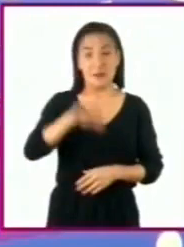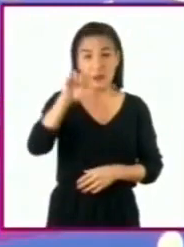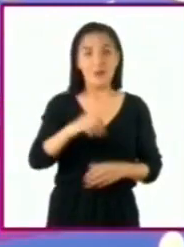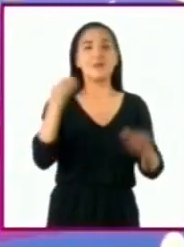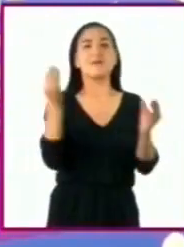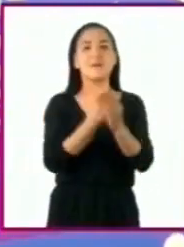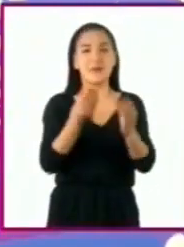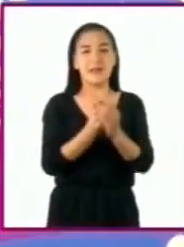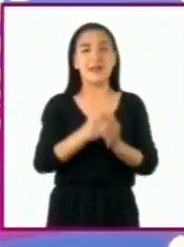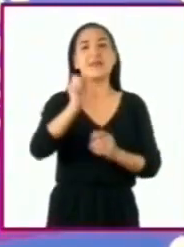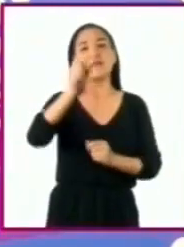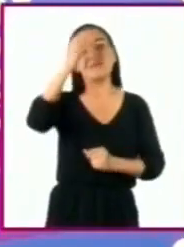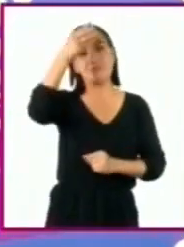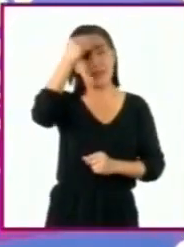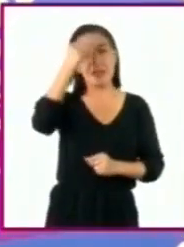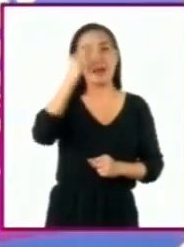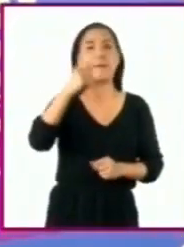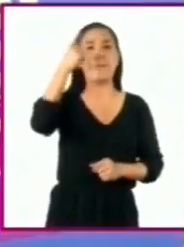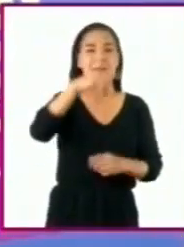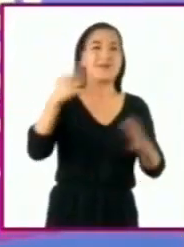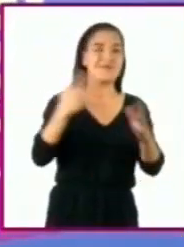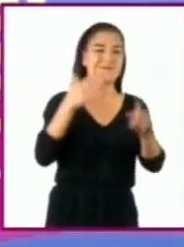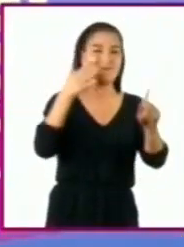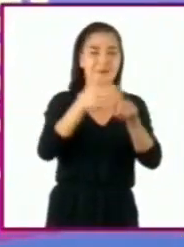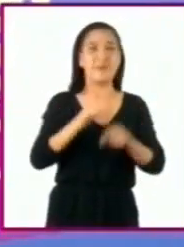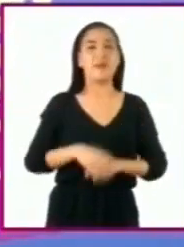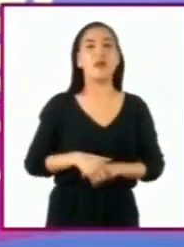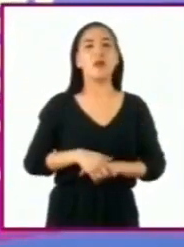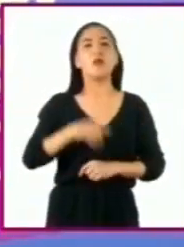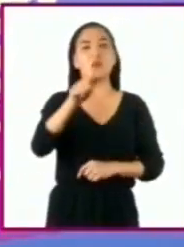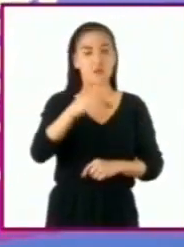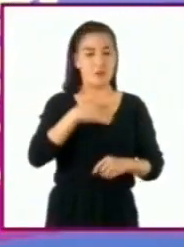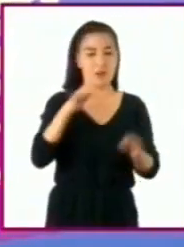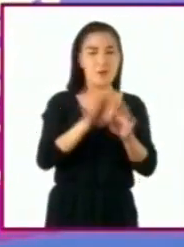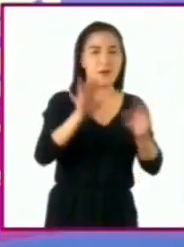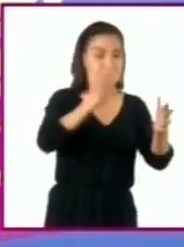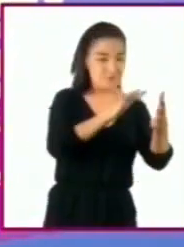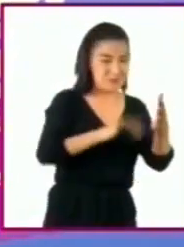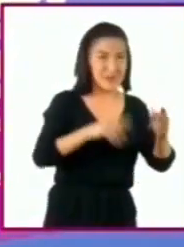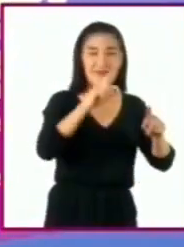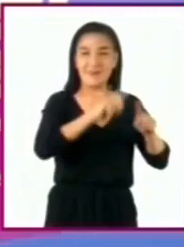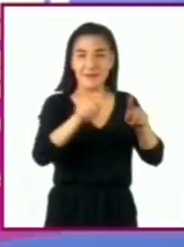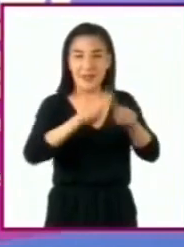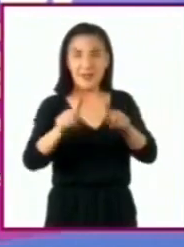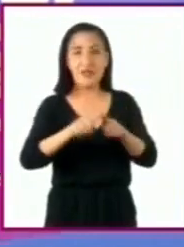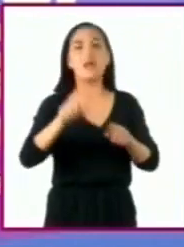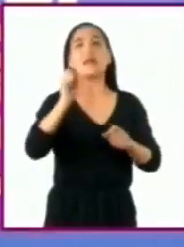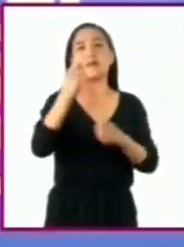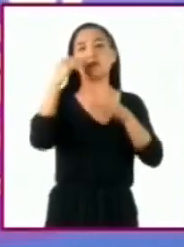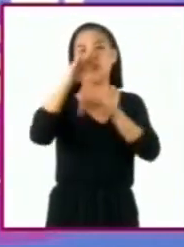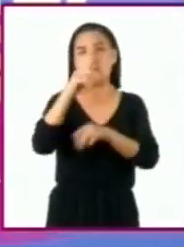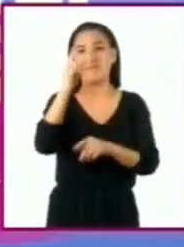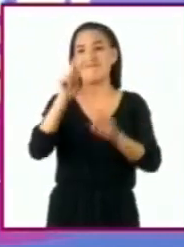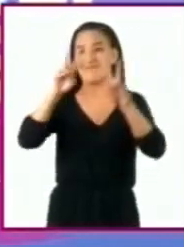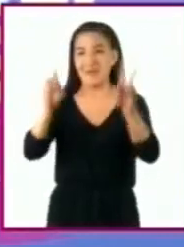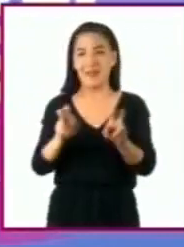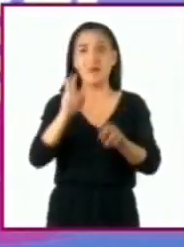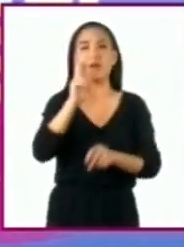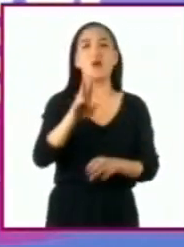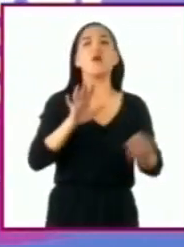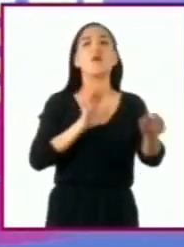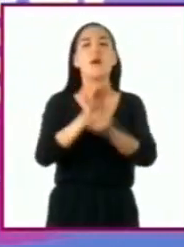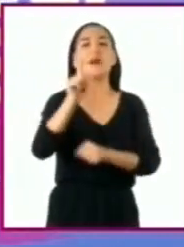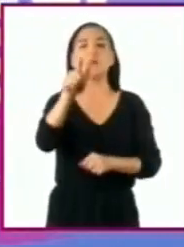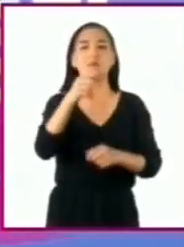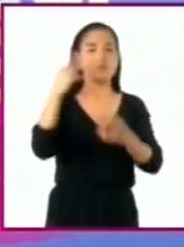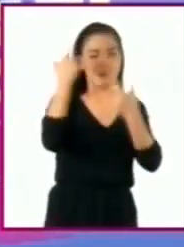sesión, nuestro aprendizaje esperado es: compara una variedad de textos sobre un tema, y nuestro propósito es analizar